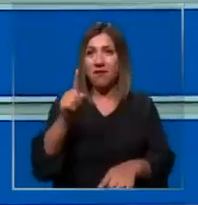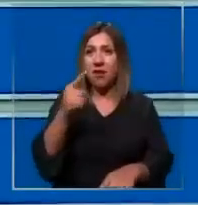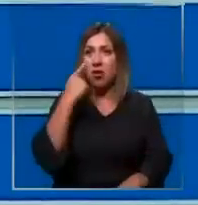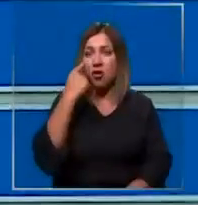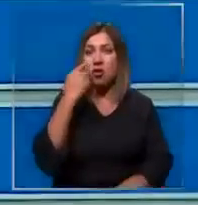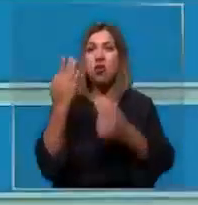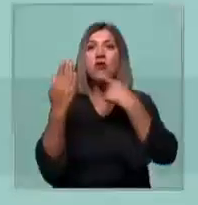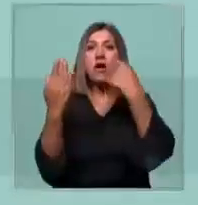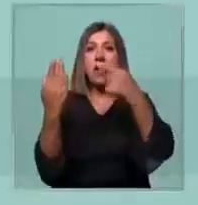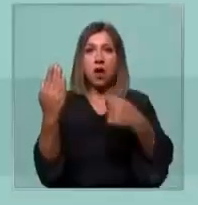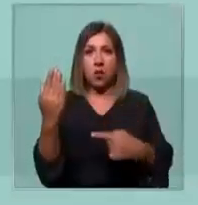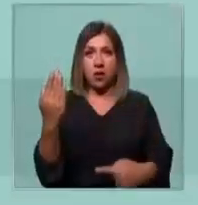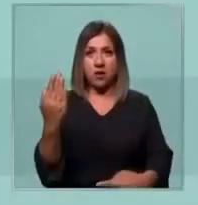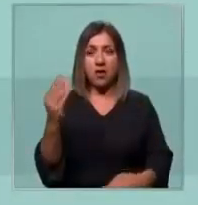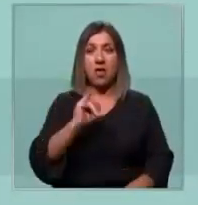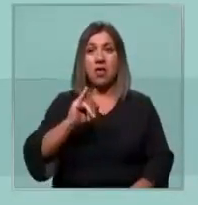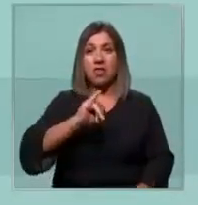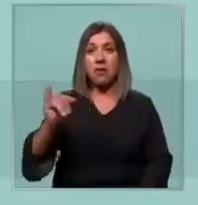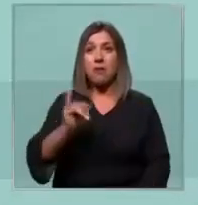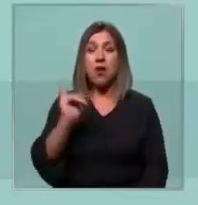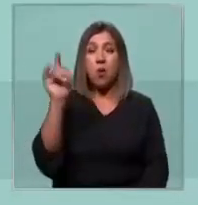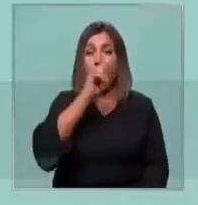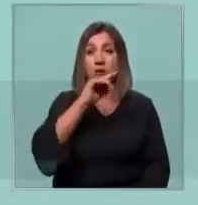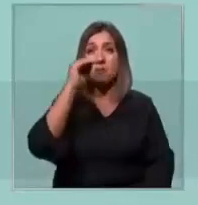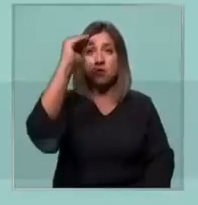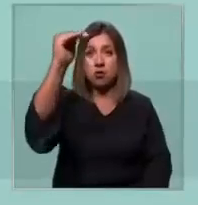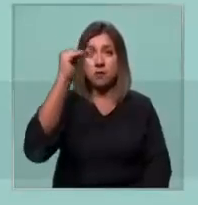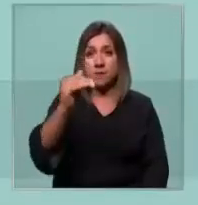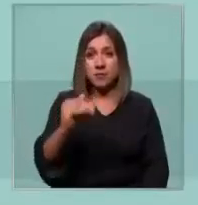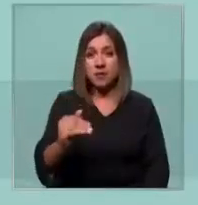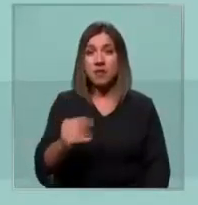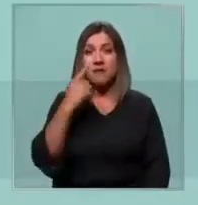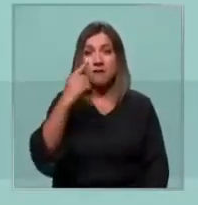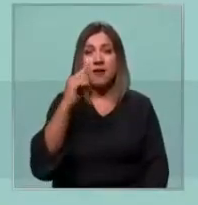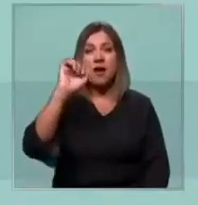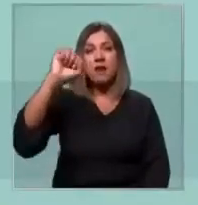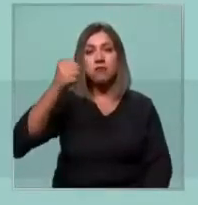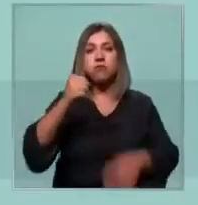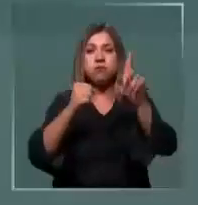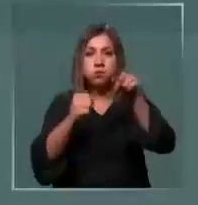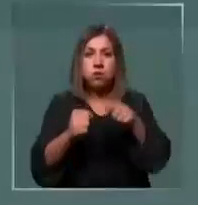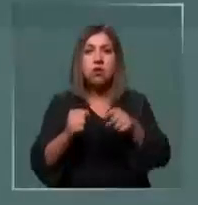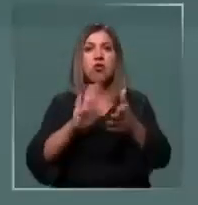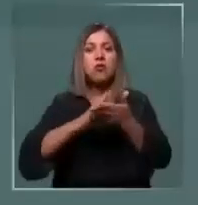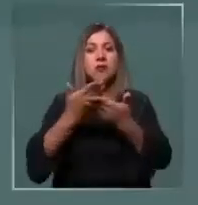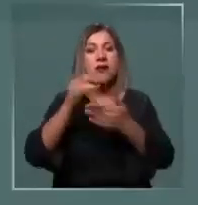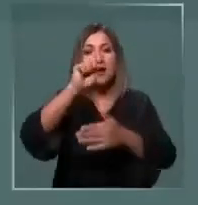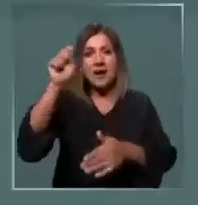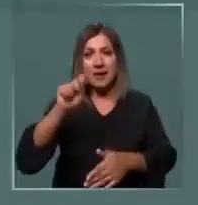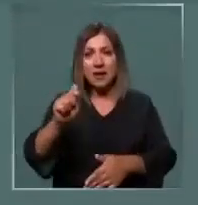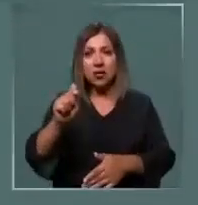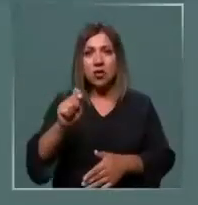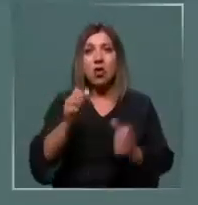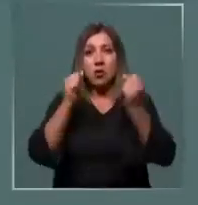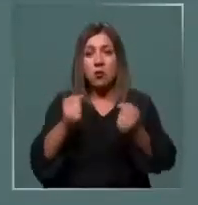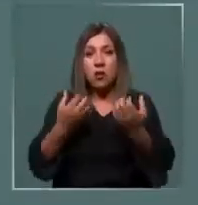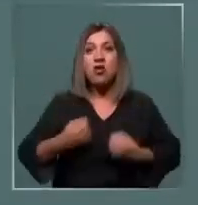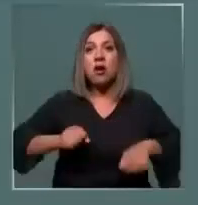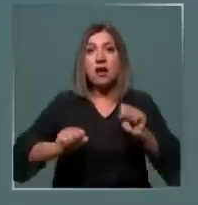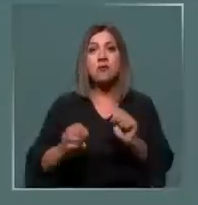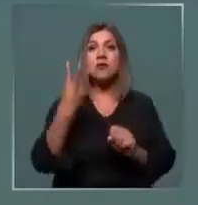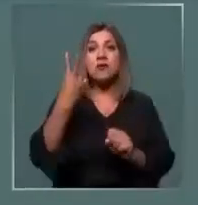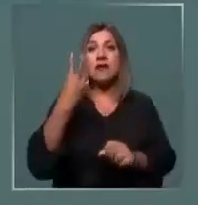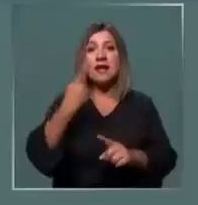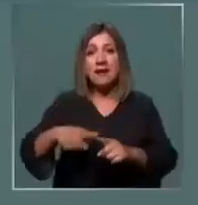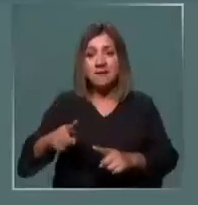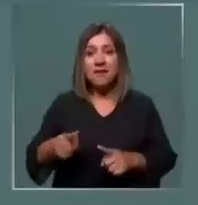las encuestas. Y después en los últimos pasos te va a empezar a decir ya, baje este archivo para completar la operación. Y ahora tienes la oportunidad de ganar, tienes 3 intentos.